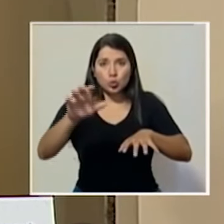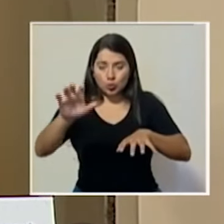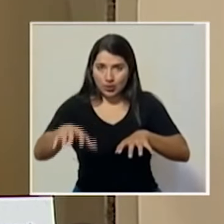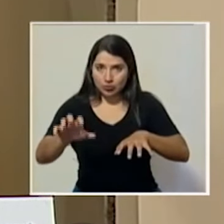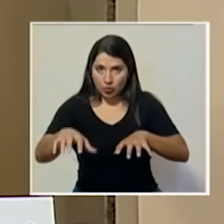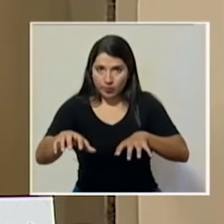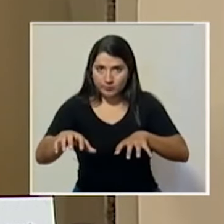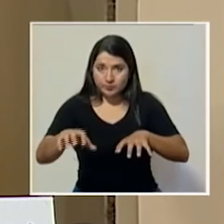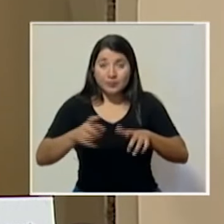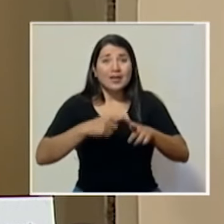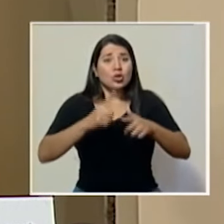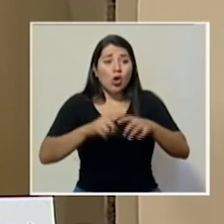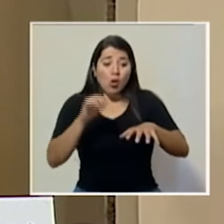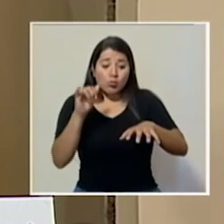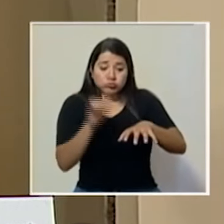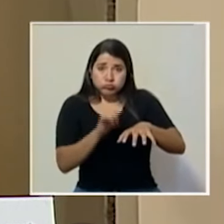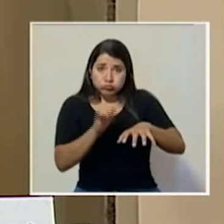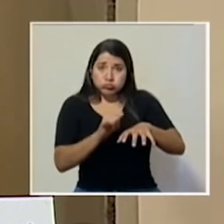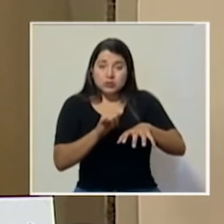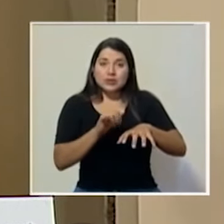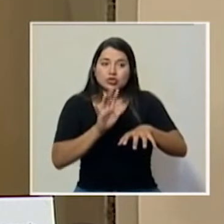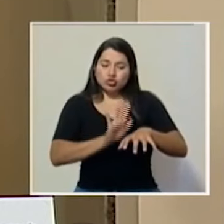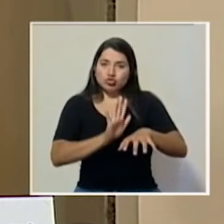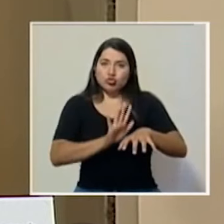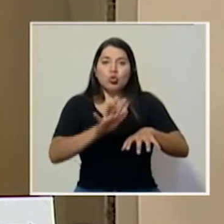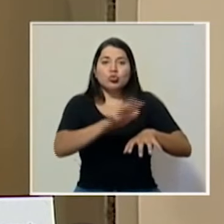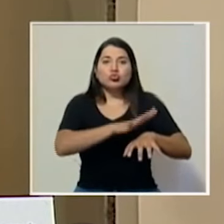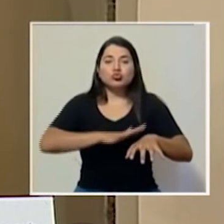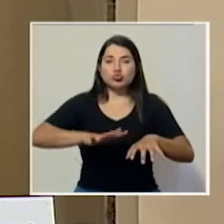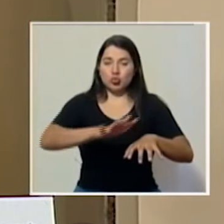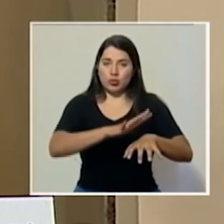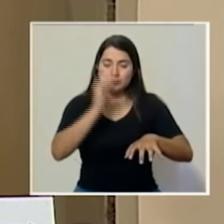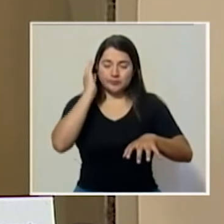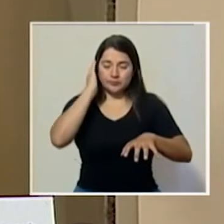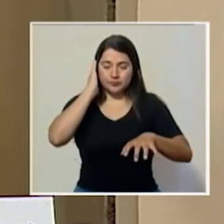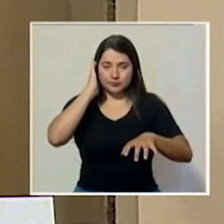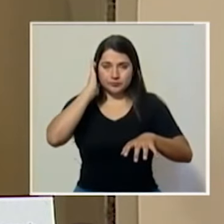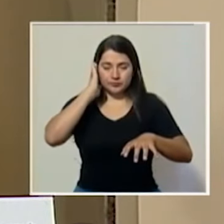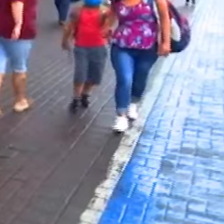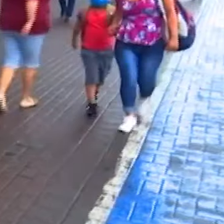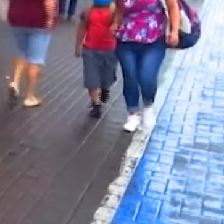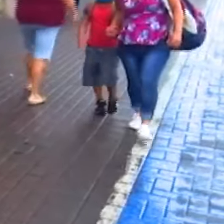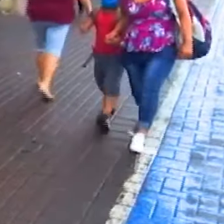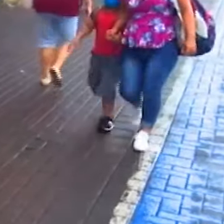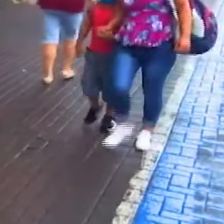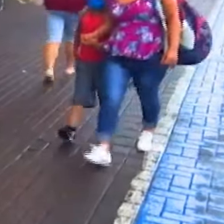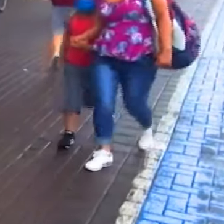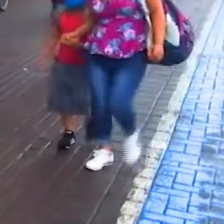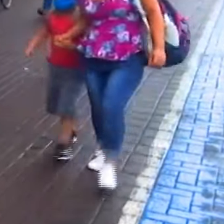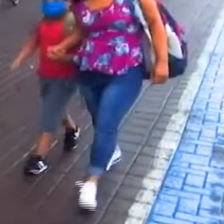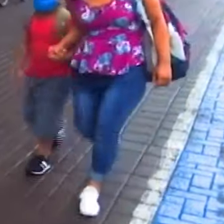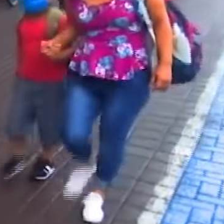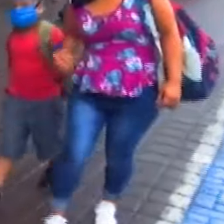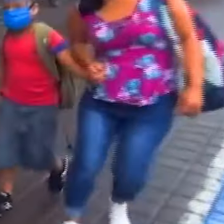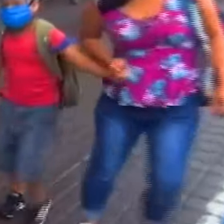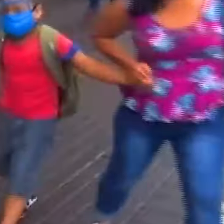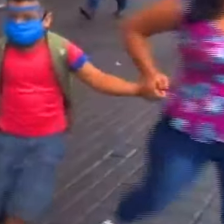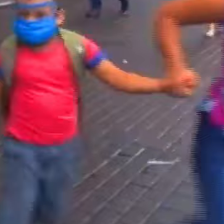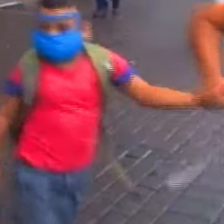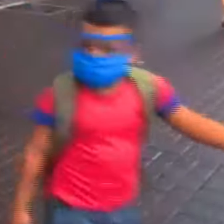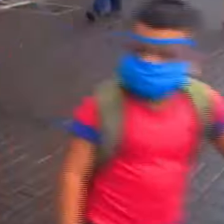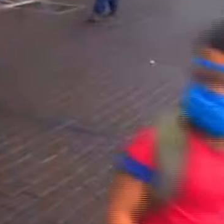establecido así, que se mantengan dentro de las zonas que en este momento presentan el mayor riesgo. Pese a los cambios, el